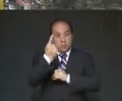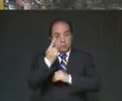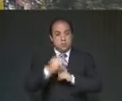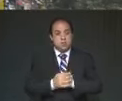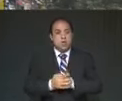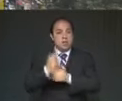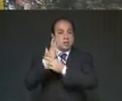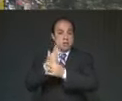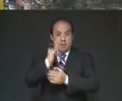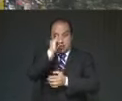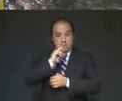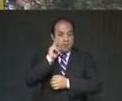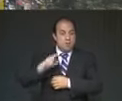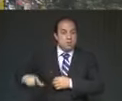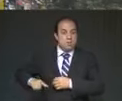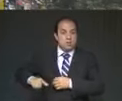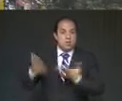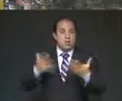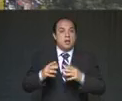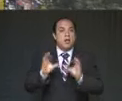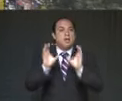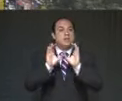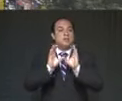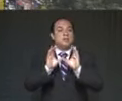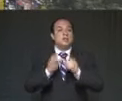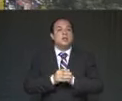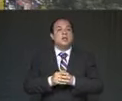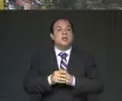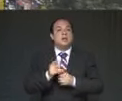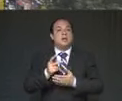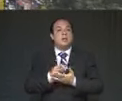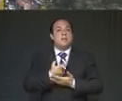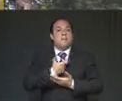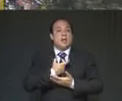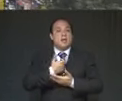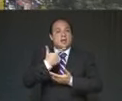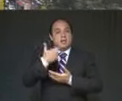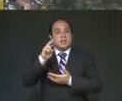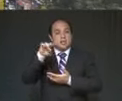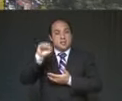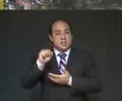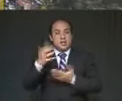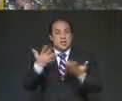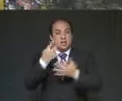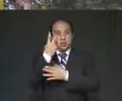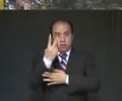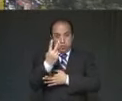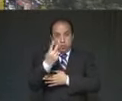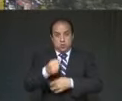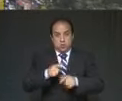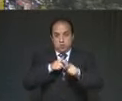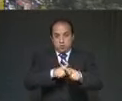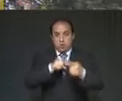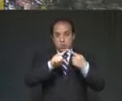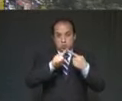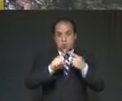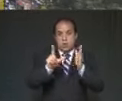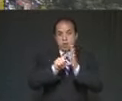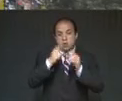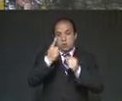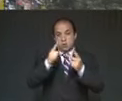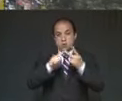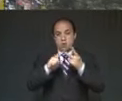gobierno, si hubiéramos hecho la certificación de Guinness, hubiéramos tenido que hacer dos seguiditas, primero para la línea 1 y ahora para la línea 2,